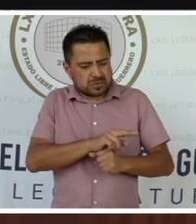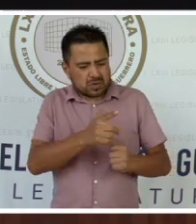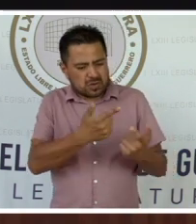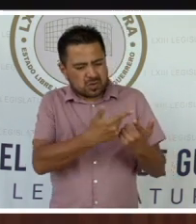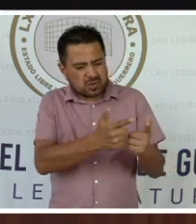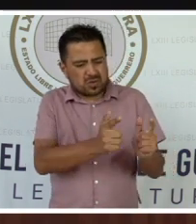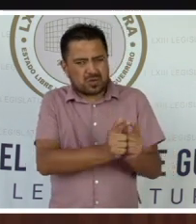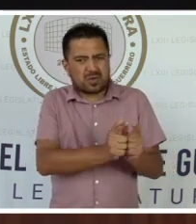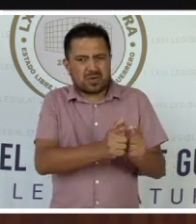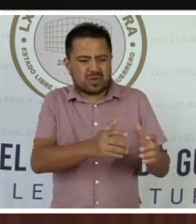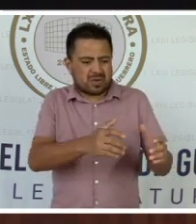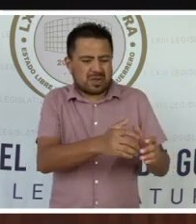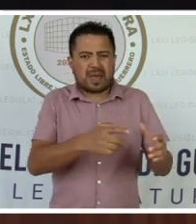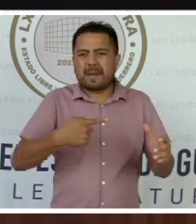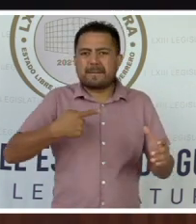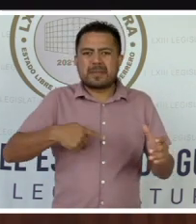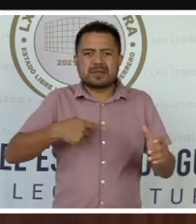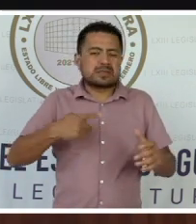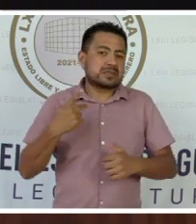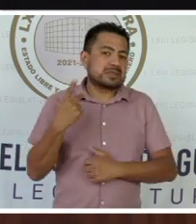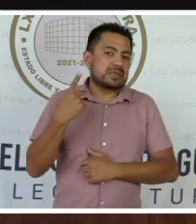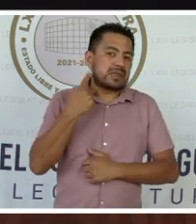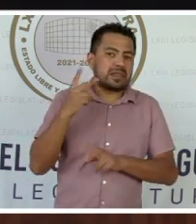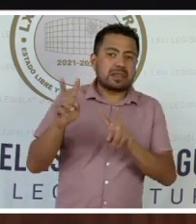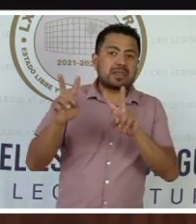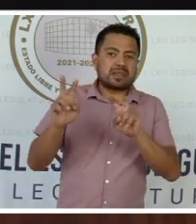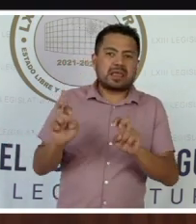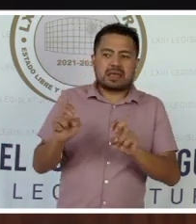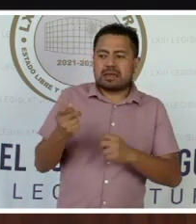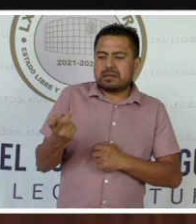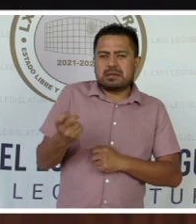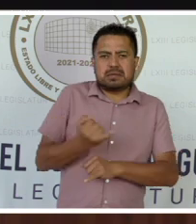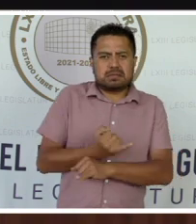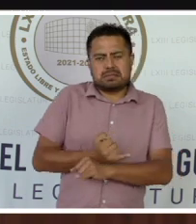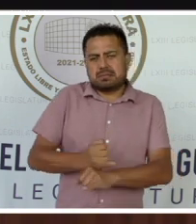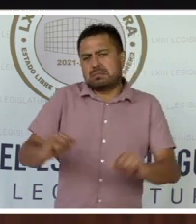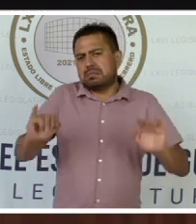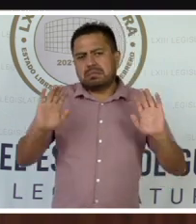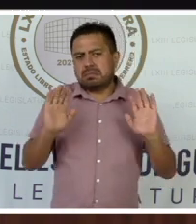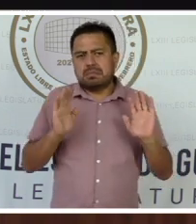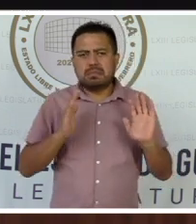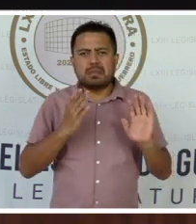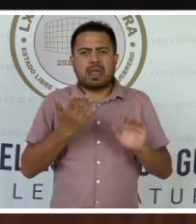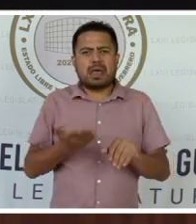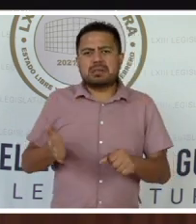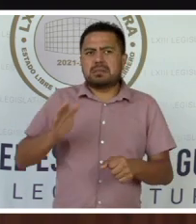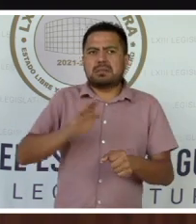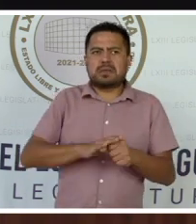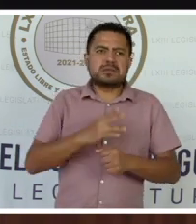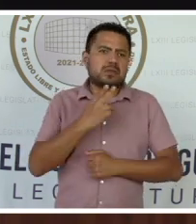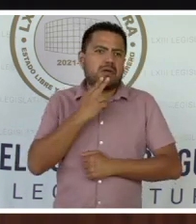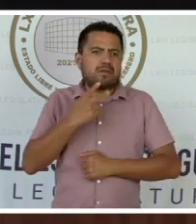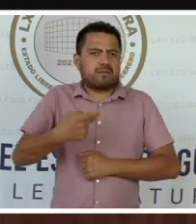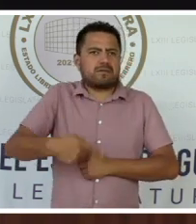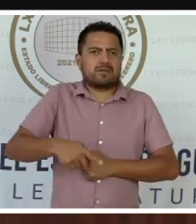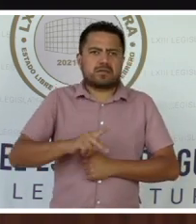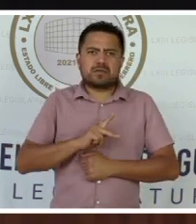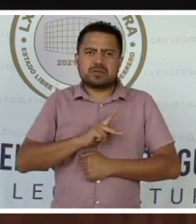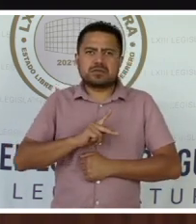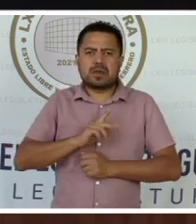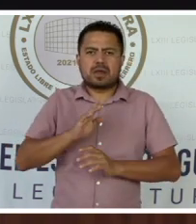legislativo es un órgano ciudadano con Independencia funcional y administrativa que